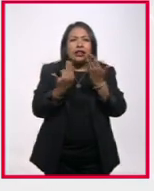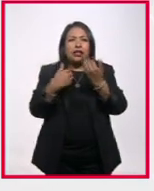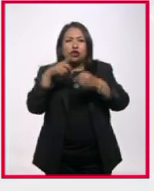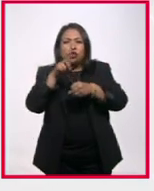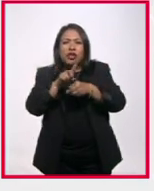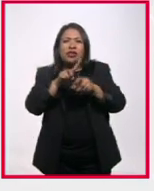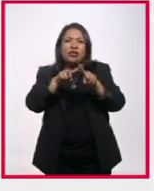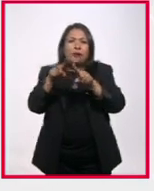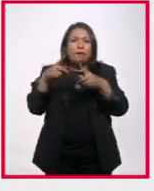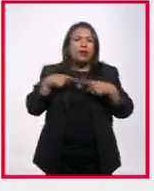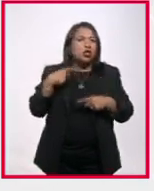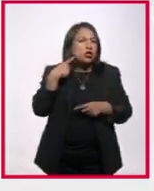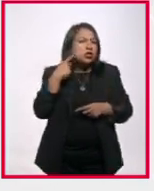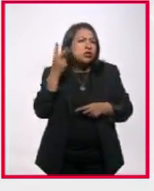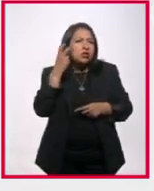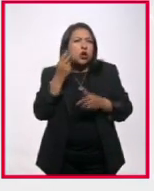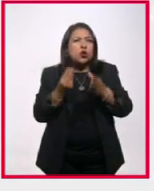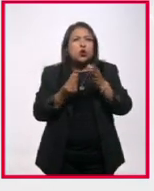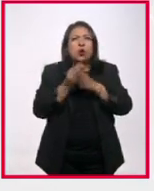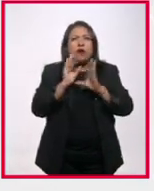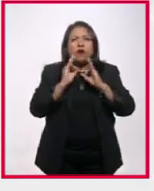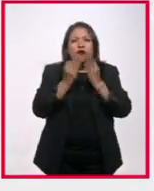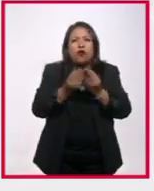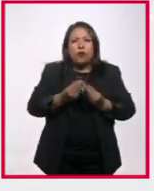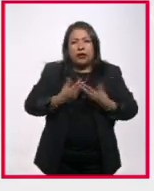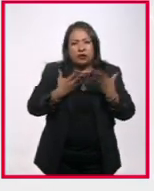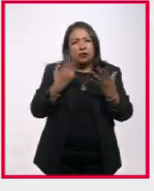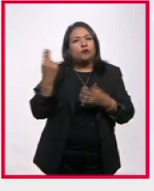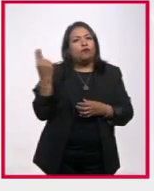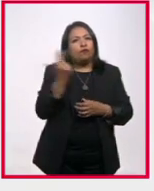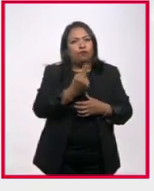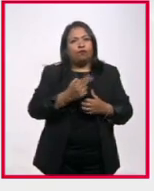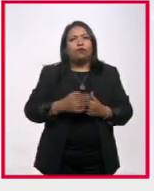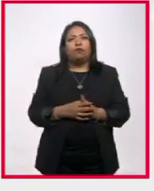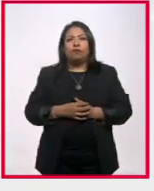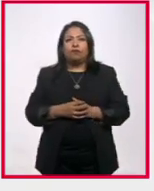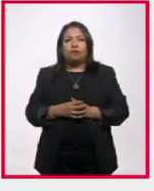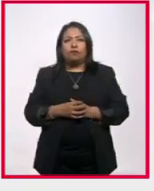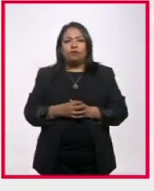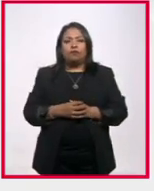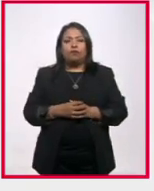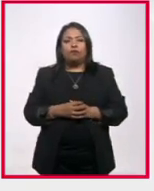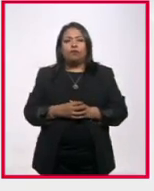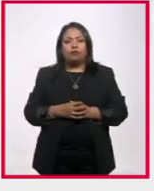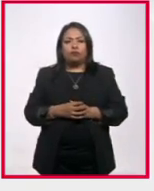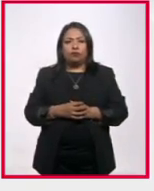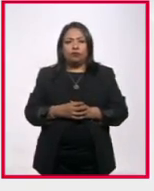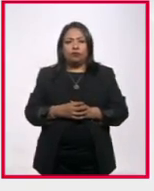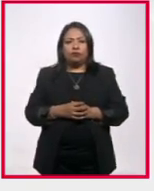las audiencias, de conocer nuevas expresiones. En noviembre, 100 ecos de una explosión,